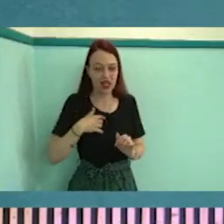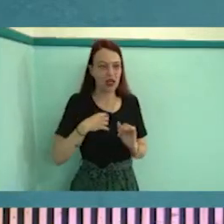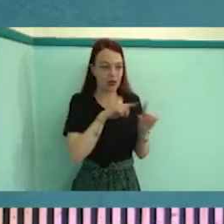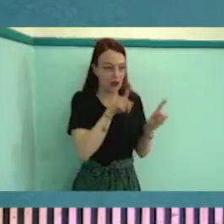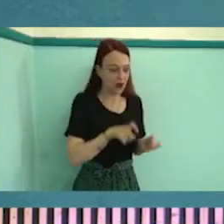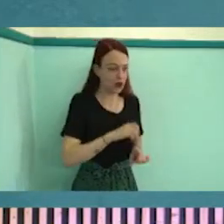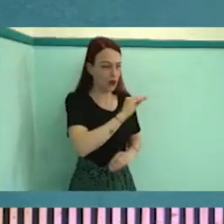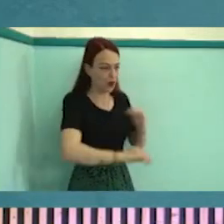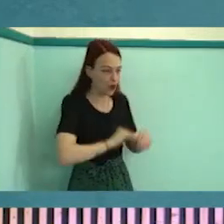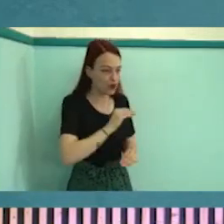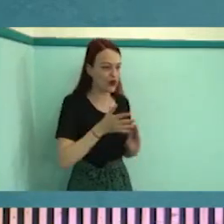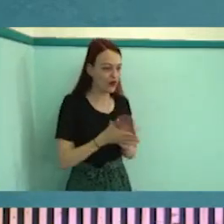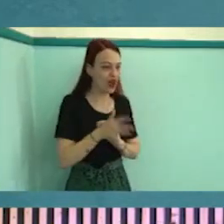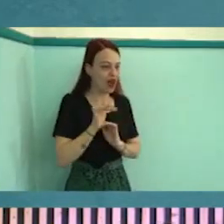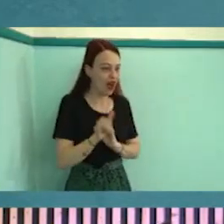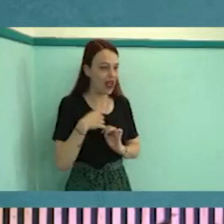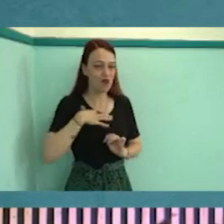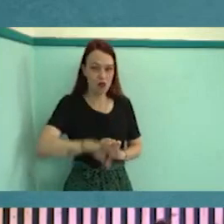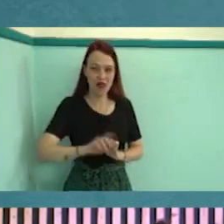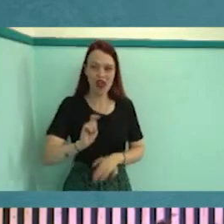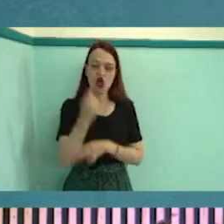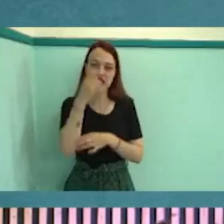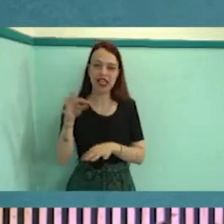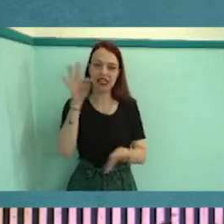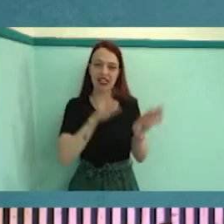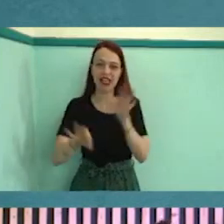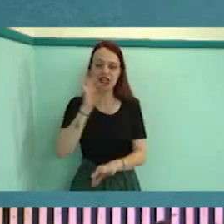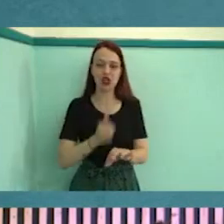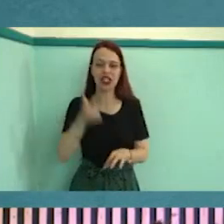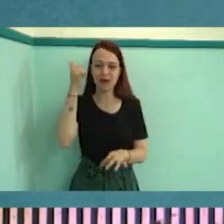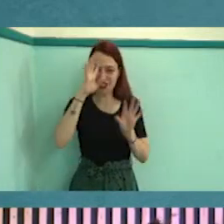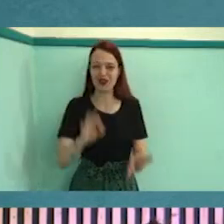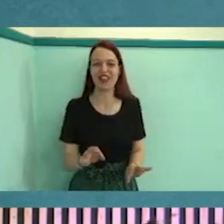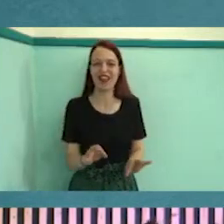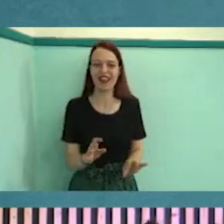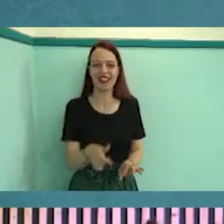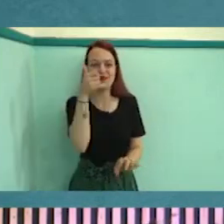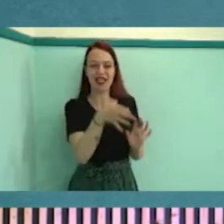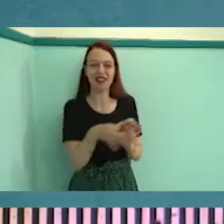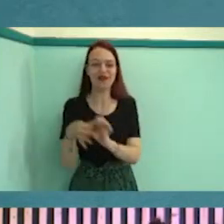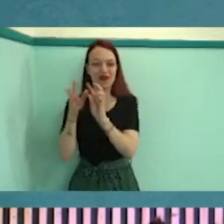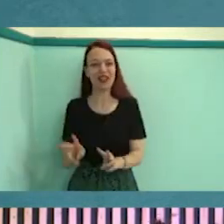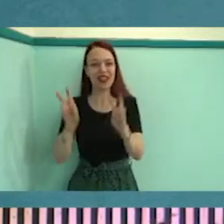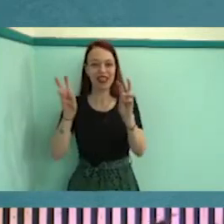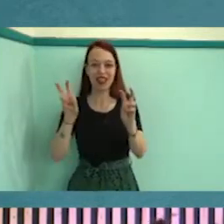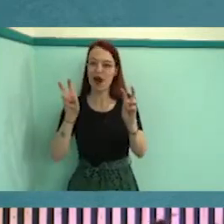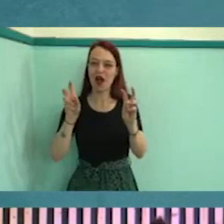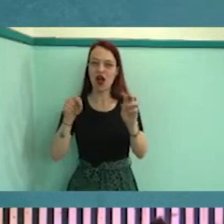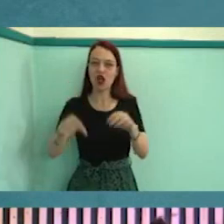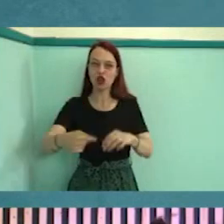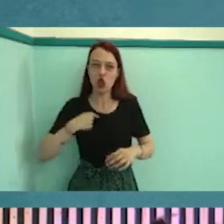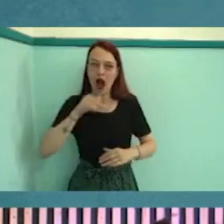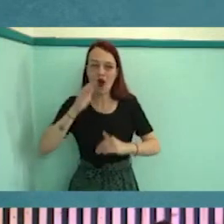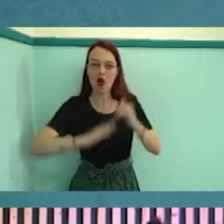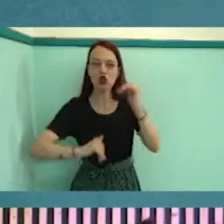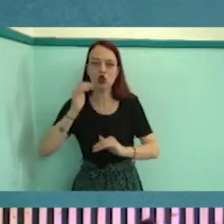y tal eh tenemos la opción de de hacer de tomar decisiones más conscientes no y más basadas en realmente quien yo Estoy construyendo